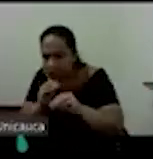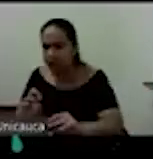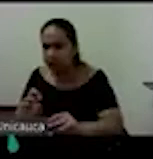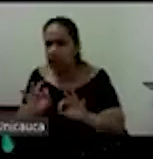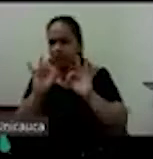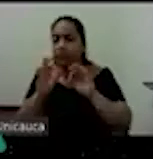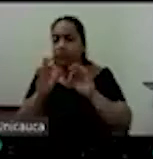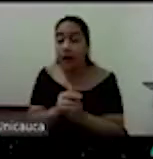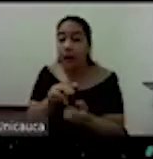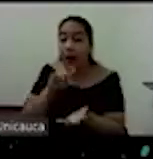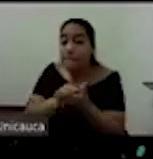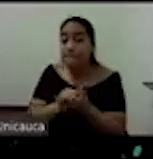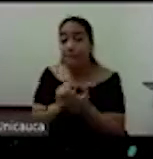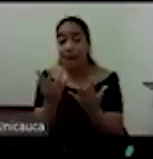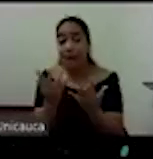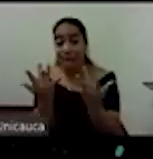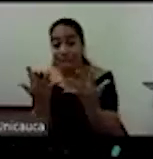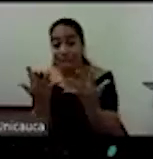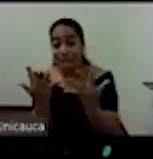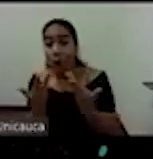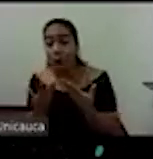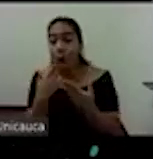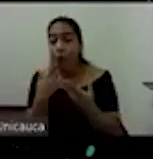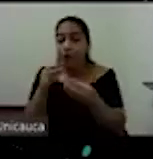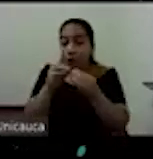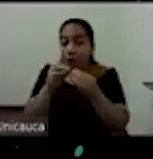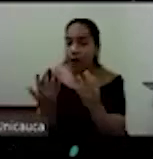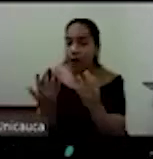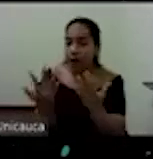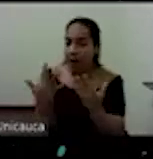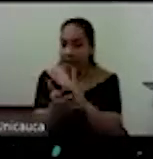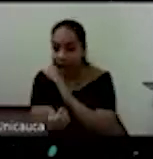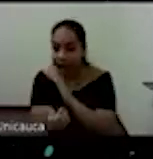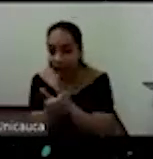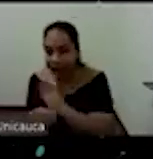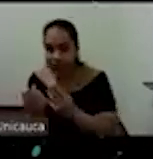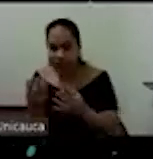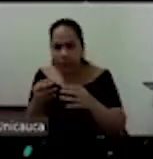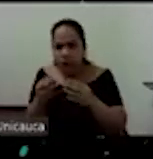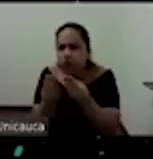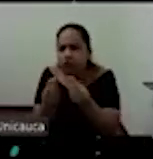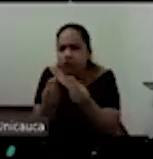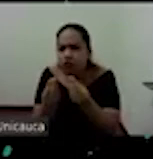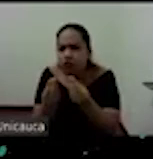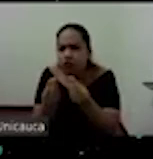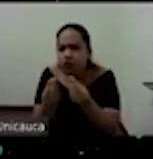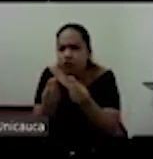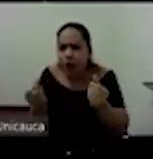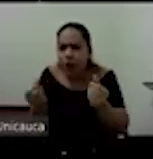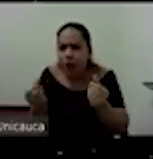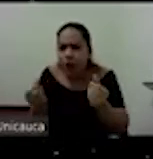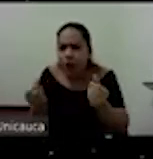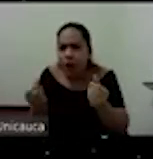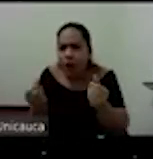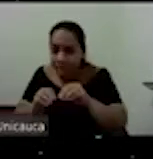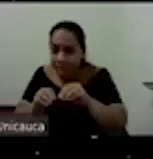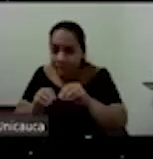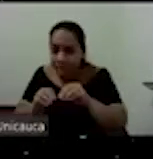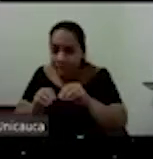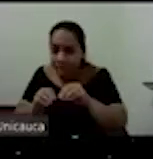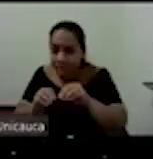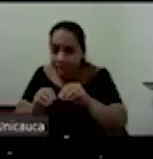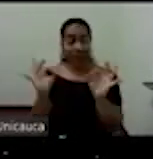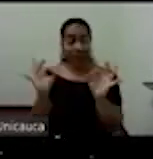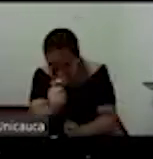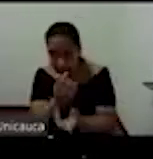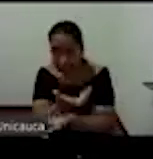eso que debe ser manipulado por manos flexibles, ágiles y delicadas, que no dañan el valor simbólico y material de